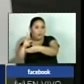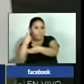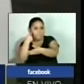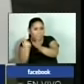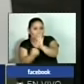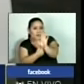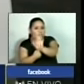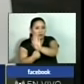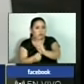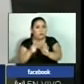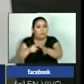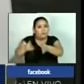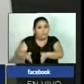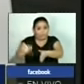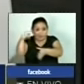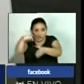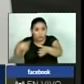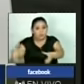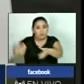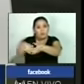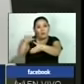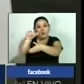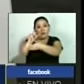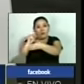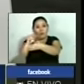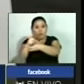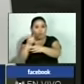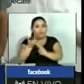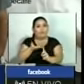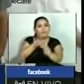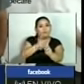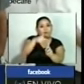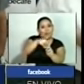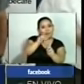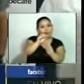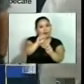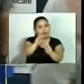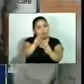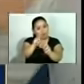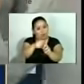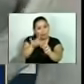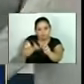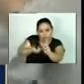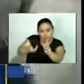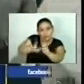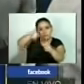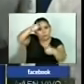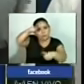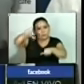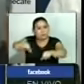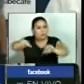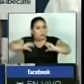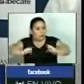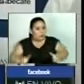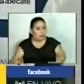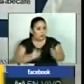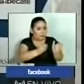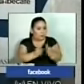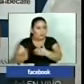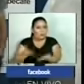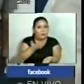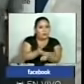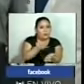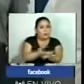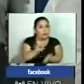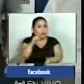Privada, institución que encabezará el mismo empresario y que ya se encargó junto con el gobierno de preparar esta propuesta,